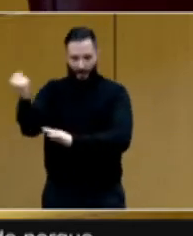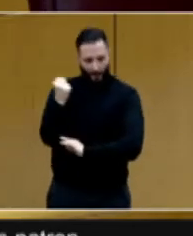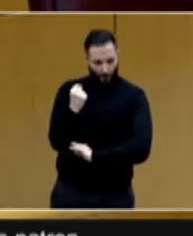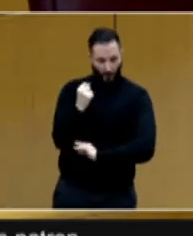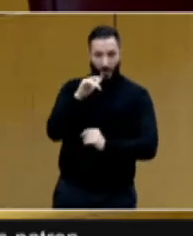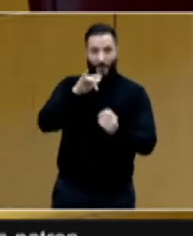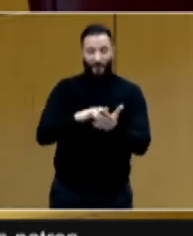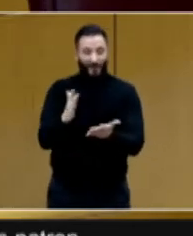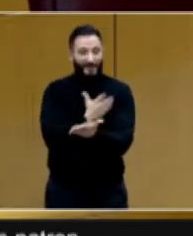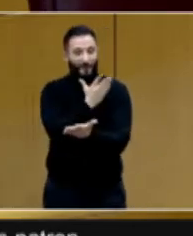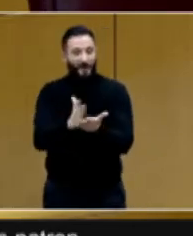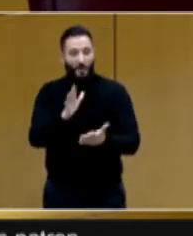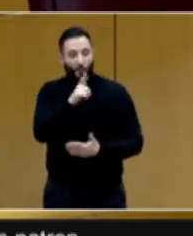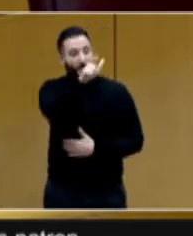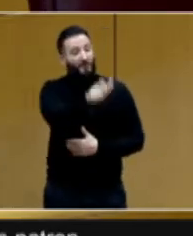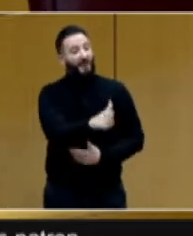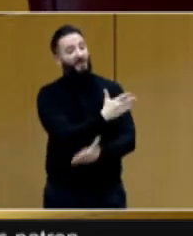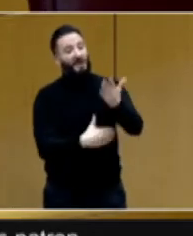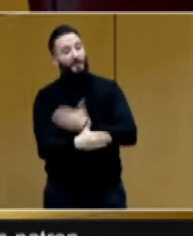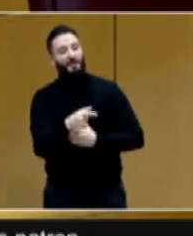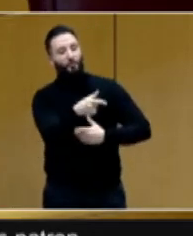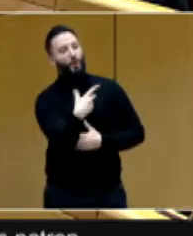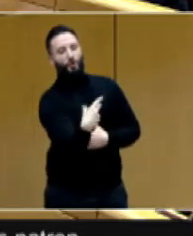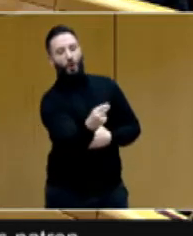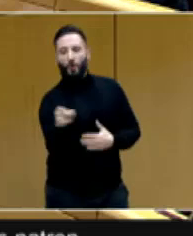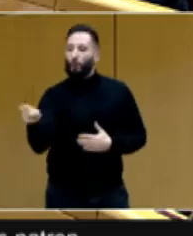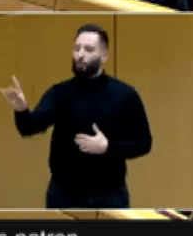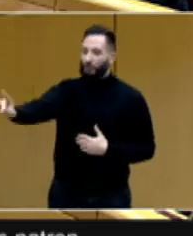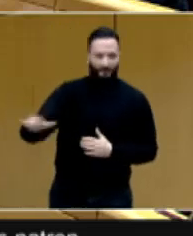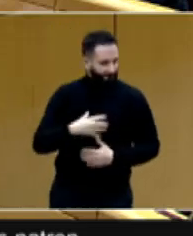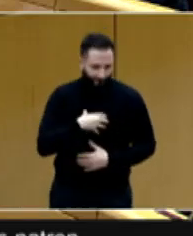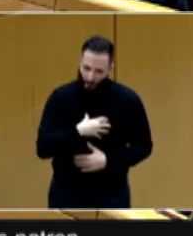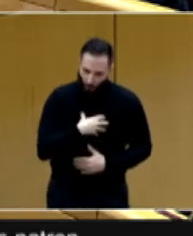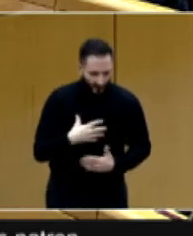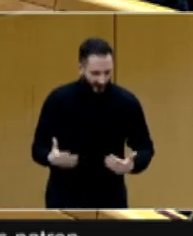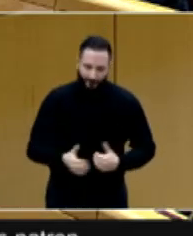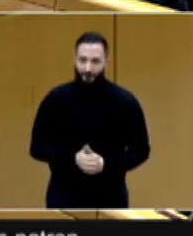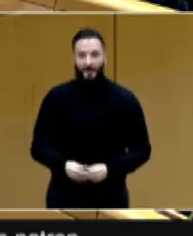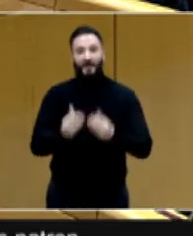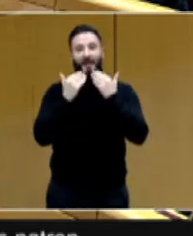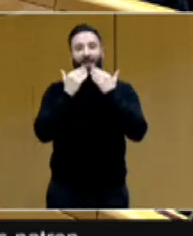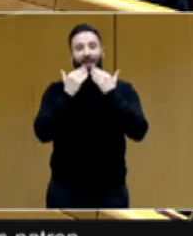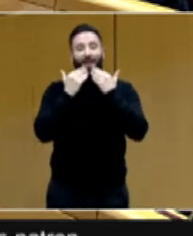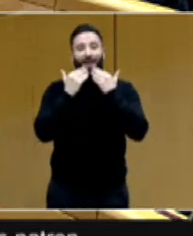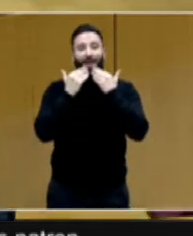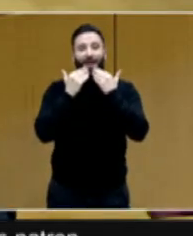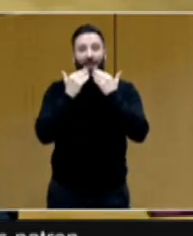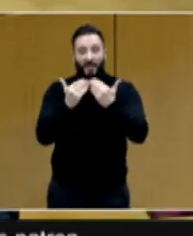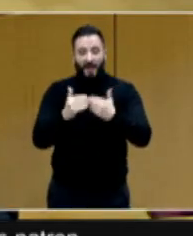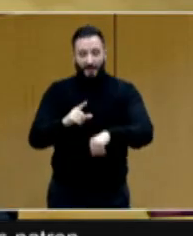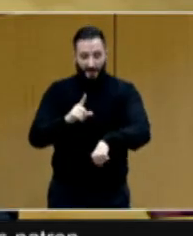ser que lo establezco por razón de discapacidad Muchas gracias Nos quedan sumando el tiempo que